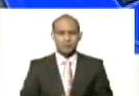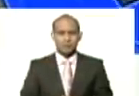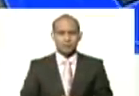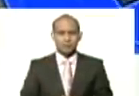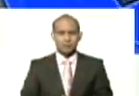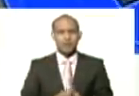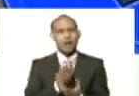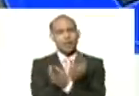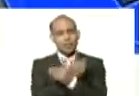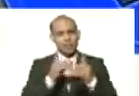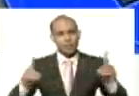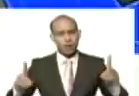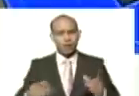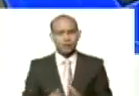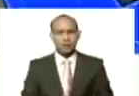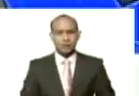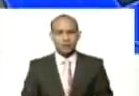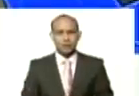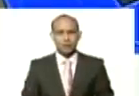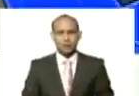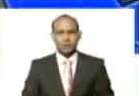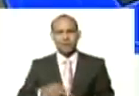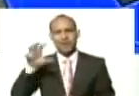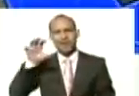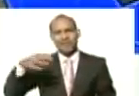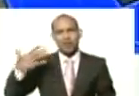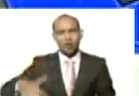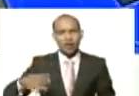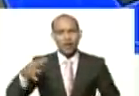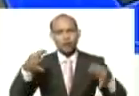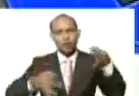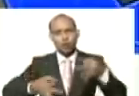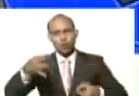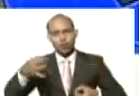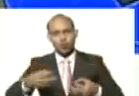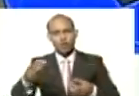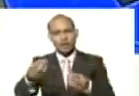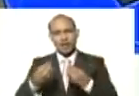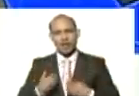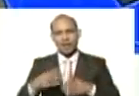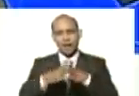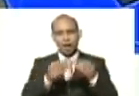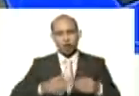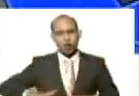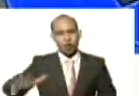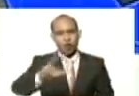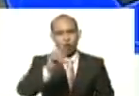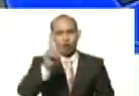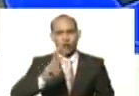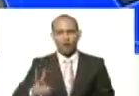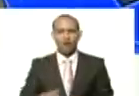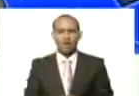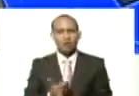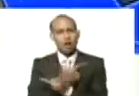en democracia, en el Estado de Derecho, de justicia que nos hemos dado los venezolanos de manera libre y